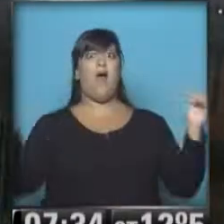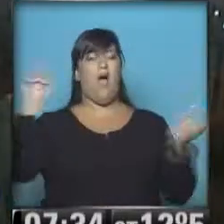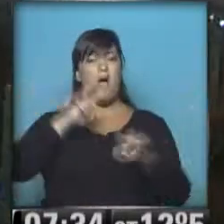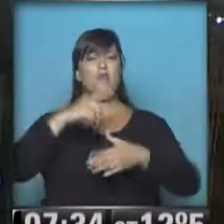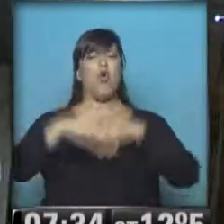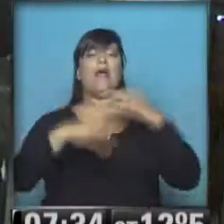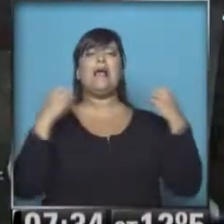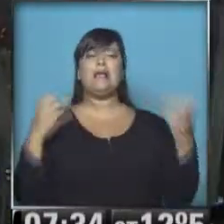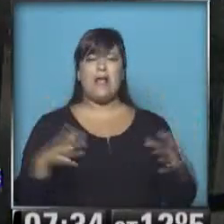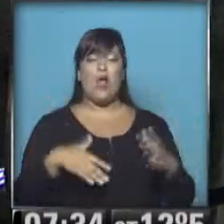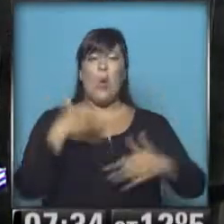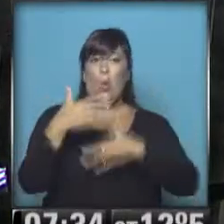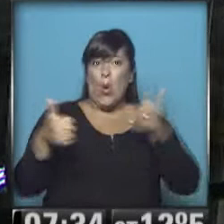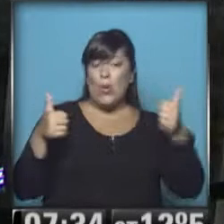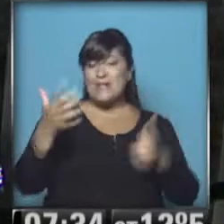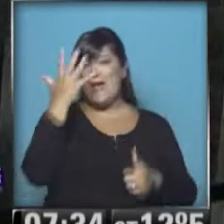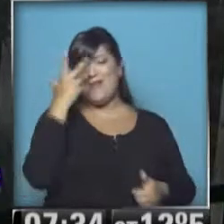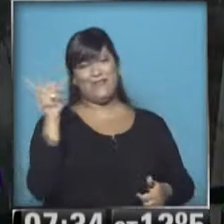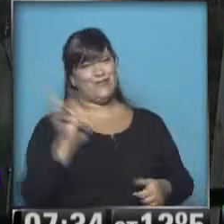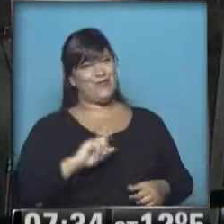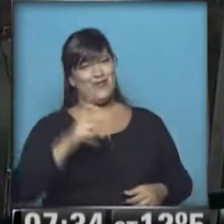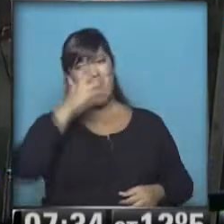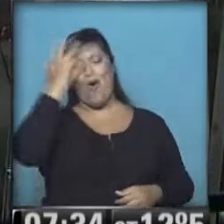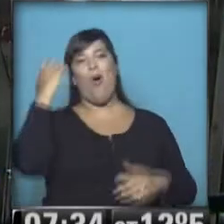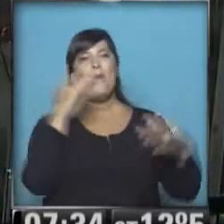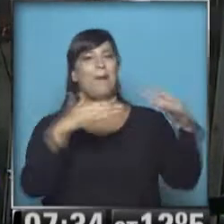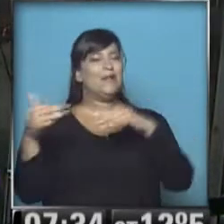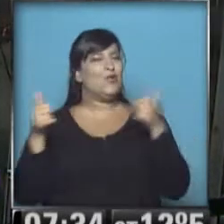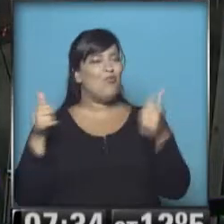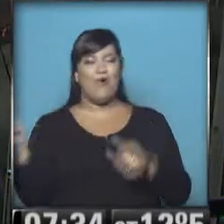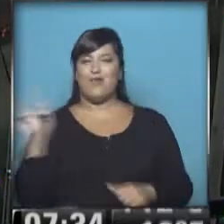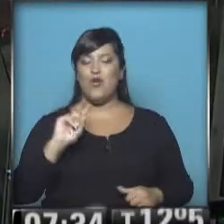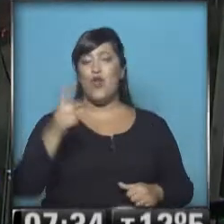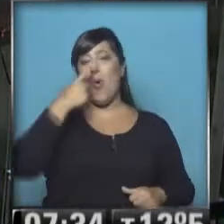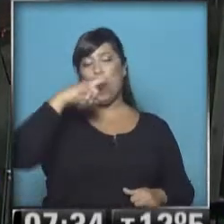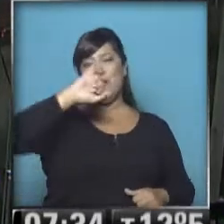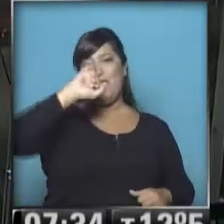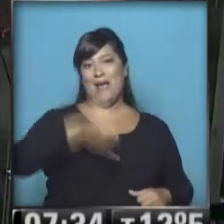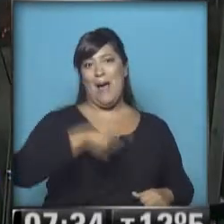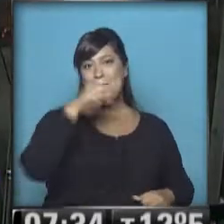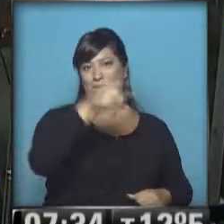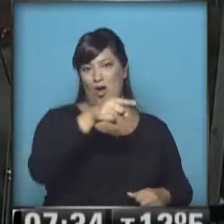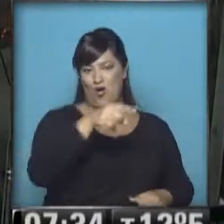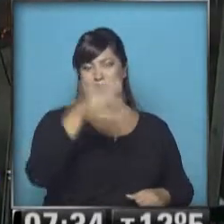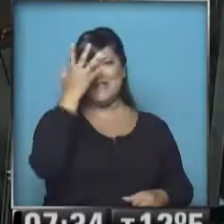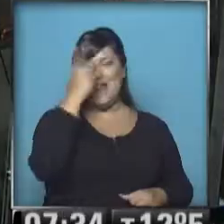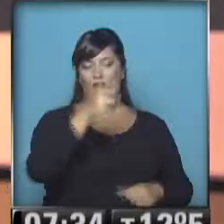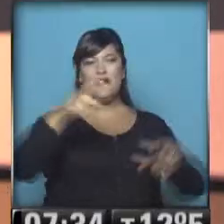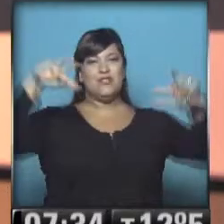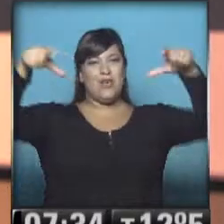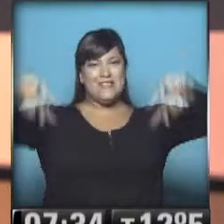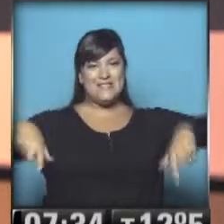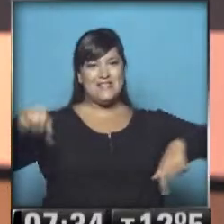Mariano? Bueno, no jugó bien. San Lorenzo no hizo un buen partido. Para nada. El último campeón, el defensor del título, allí en el Estadio